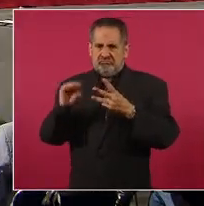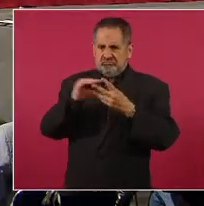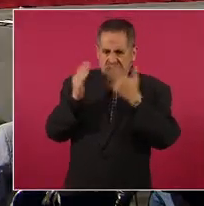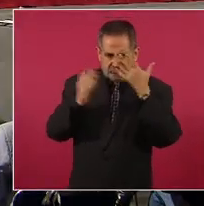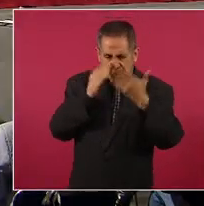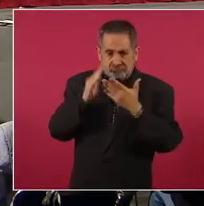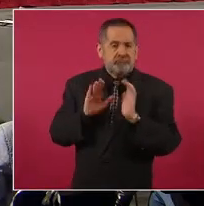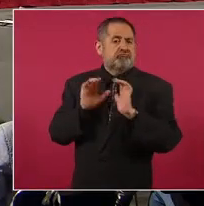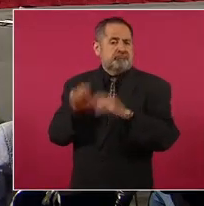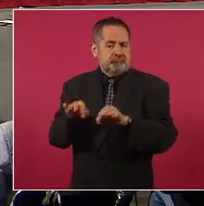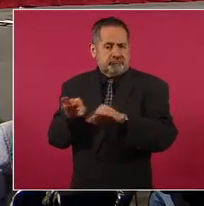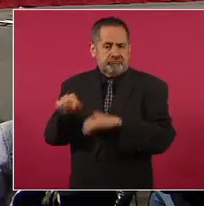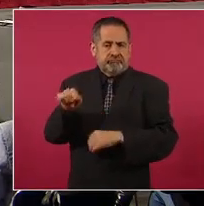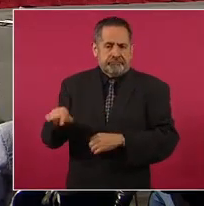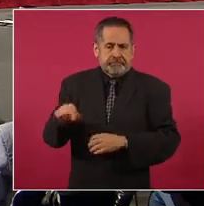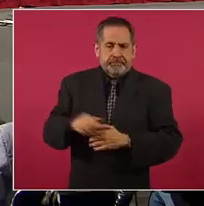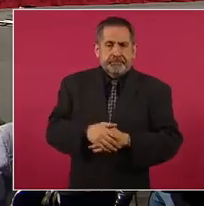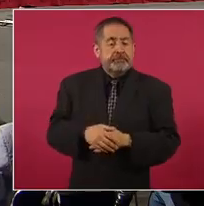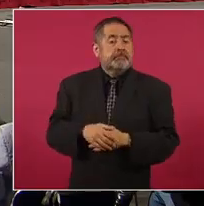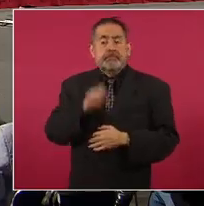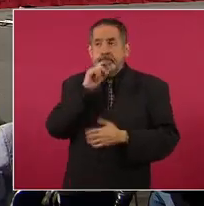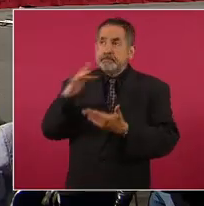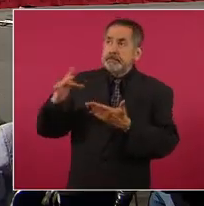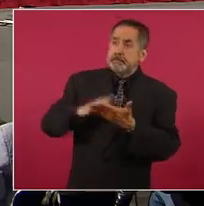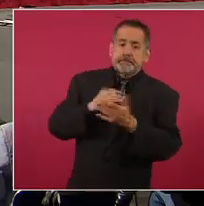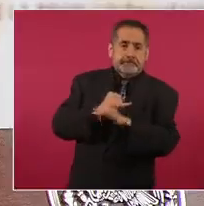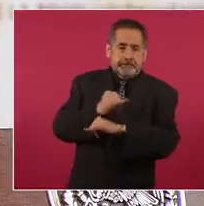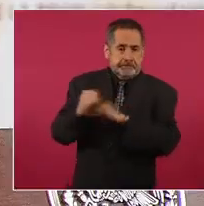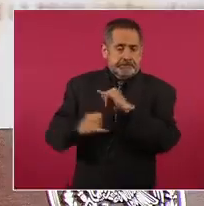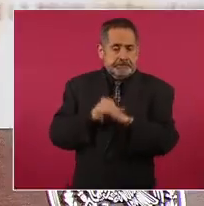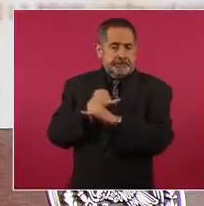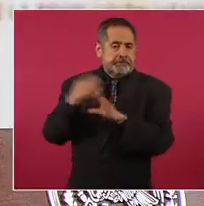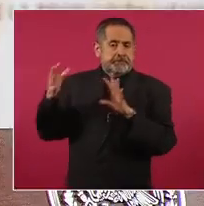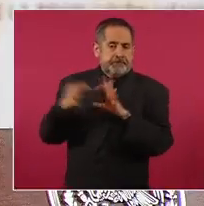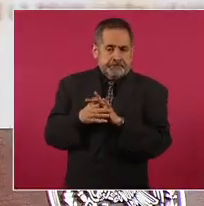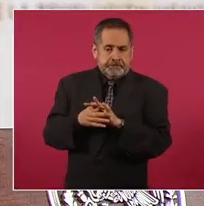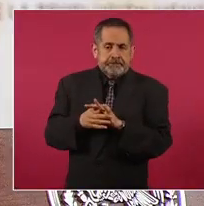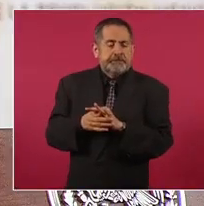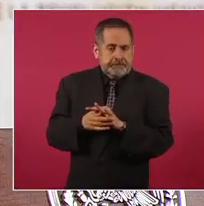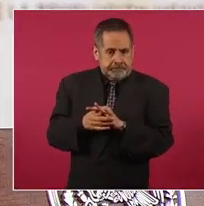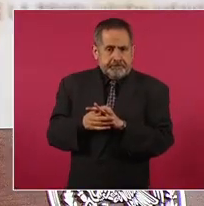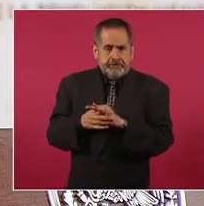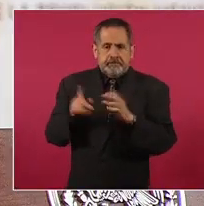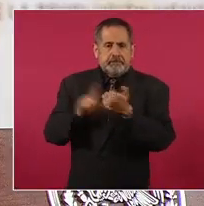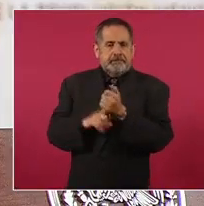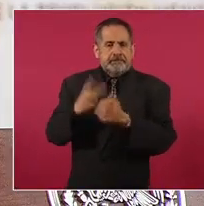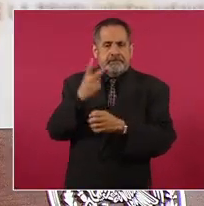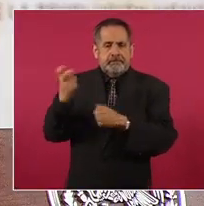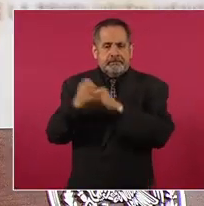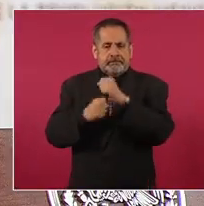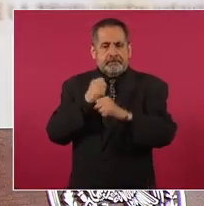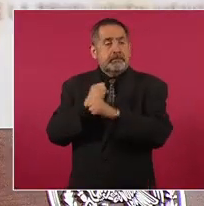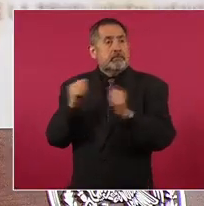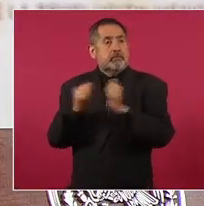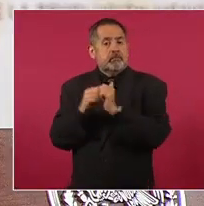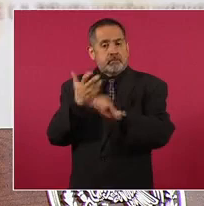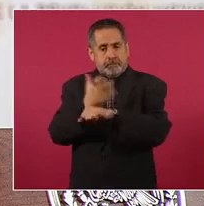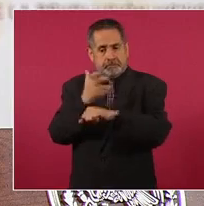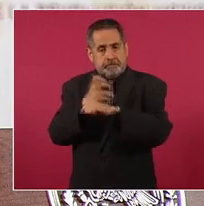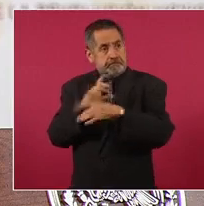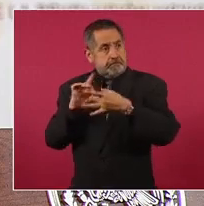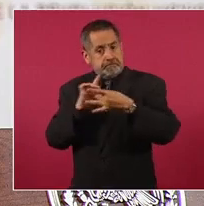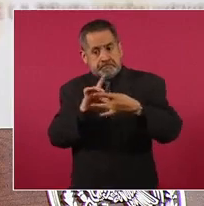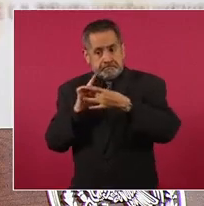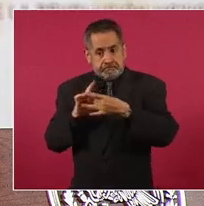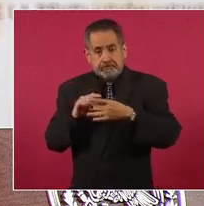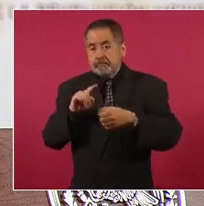apoyo importante de cooperación internacional que se deriva de lo que es el acuerdo bicentenario con los Estados Unidos, donde las